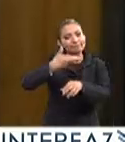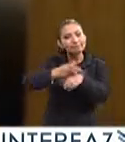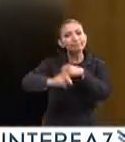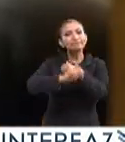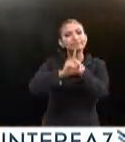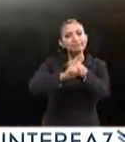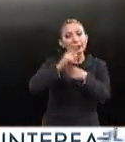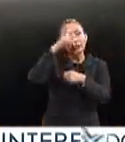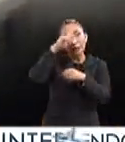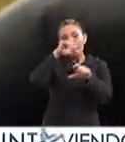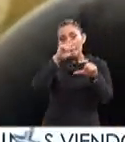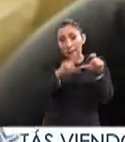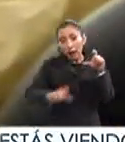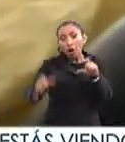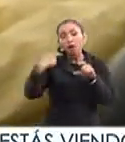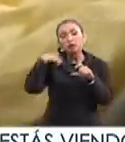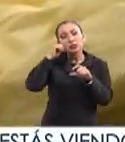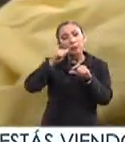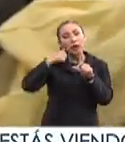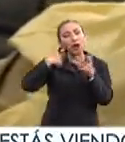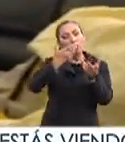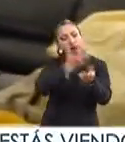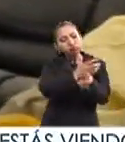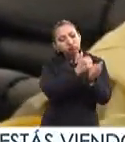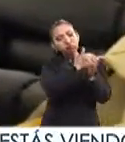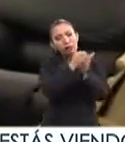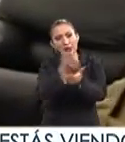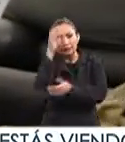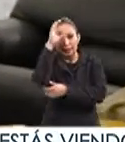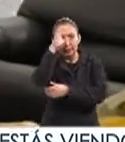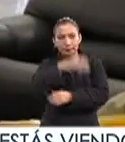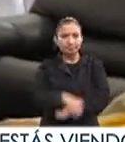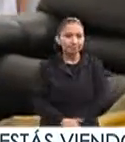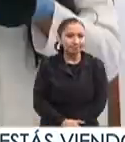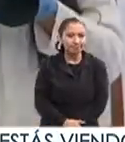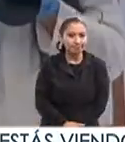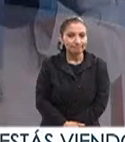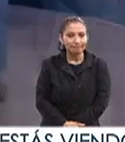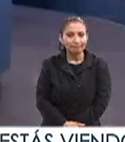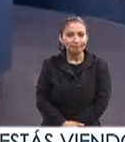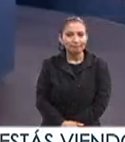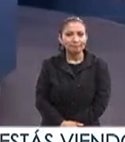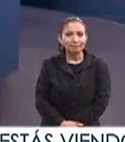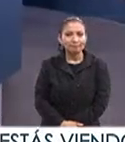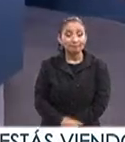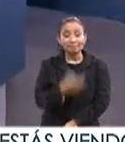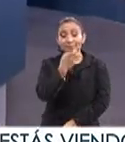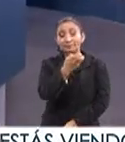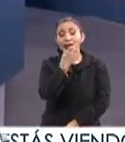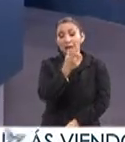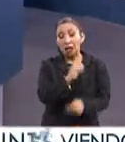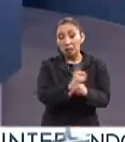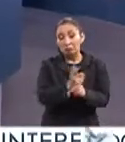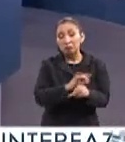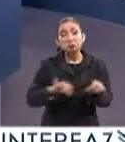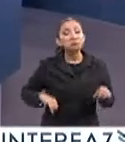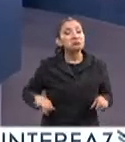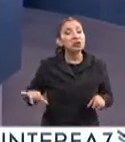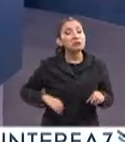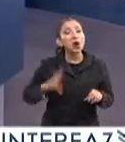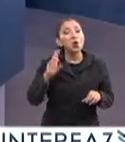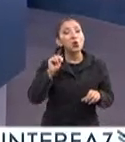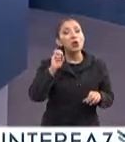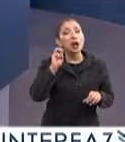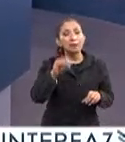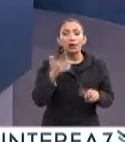los problemas nacionales, siempre con acompañamiento de la ciencia. Pues ahí está esta carrera interesantísima de la